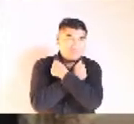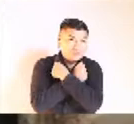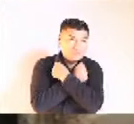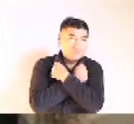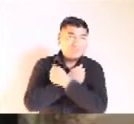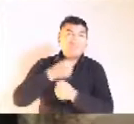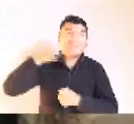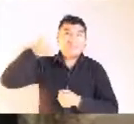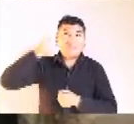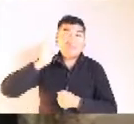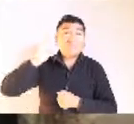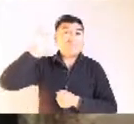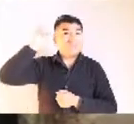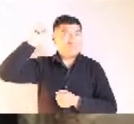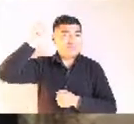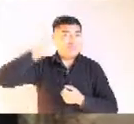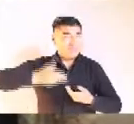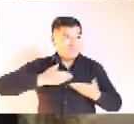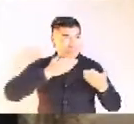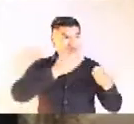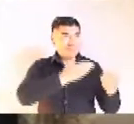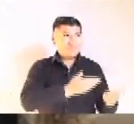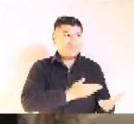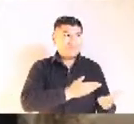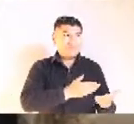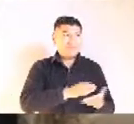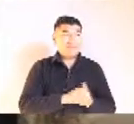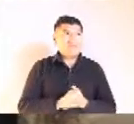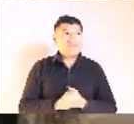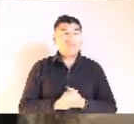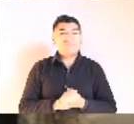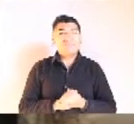Dios le ofrece.